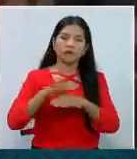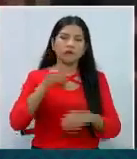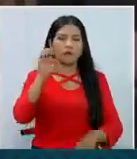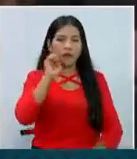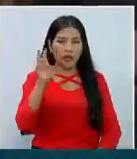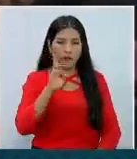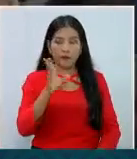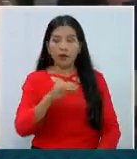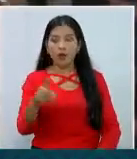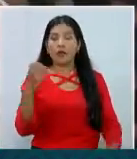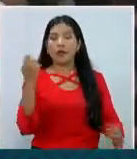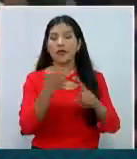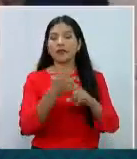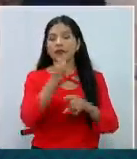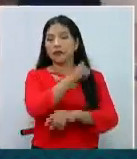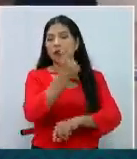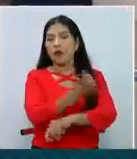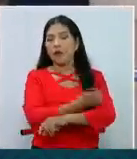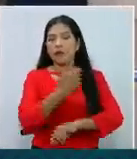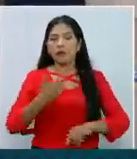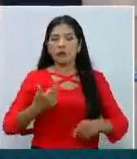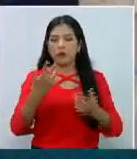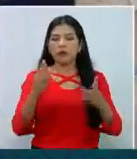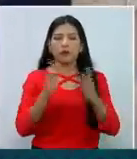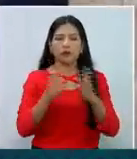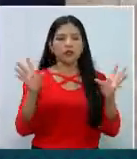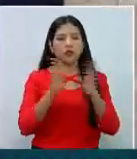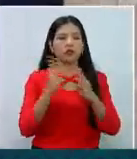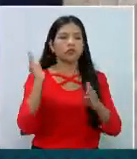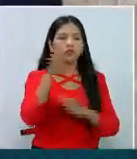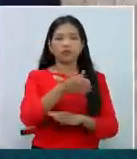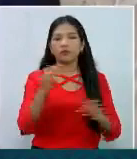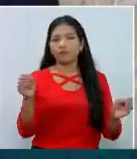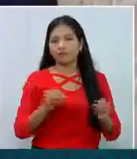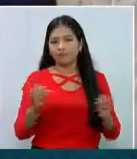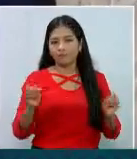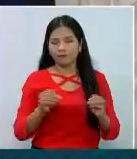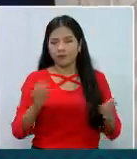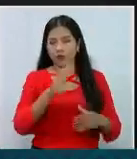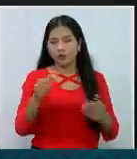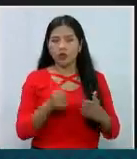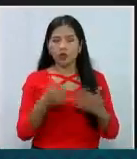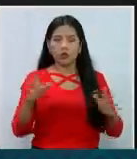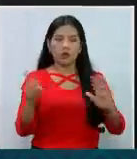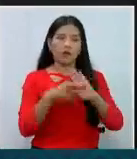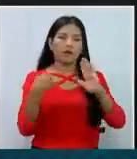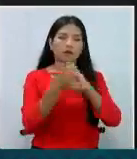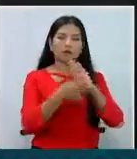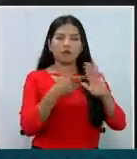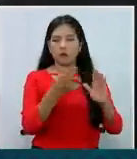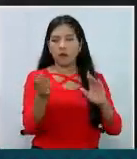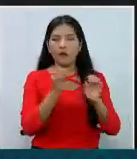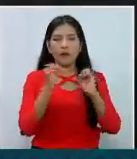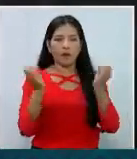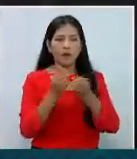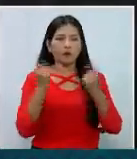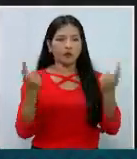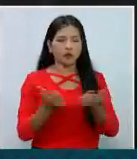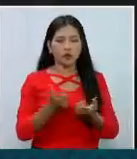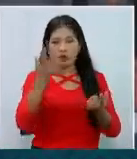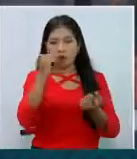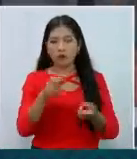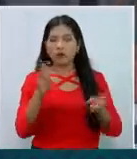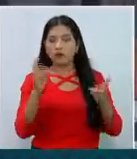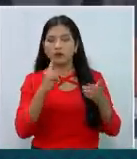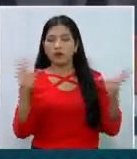el exmandatario no asistió a la cita, anunciada la pasada semana, hecho que fue reprochado por las organizaciones sociales, porque el